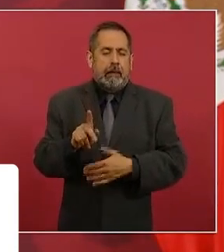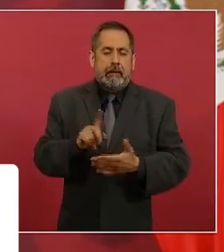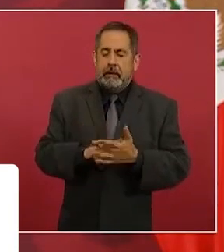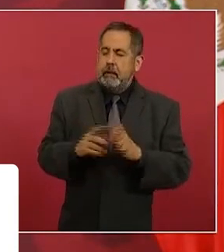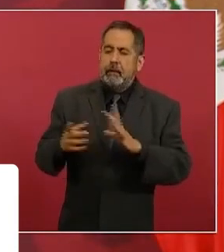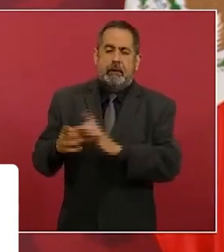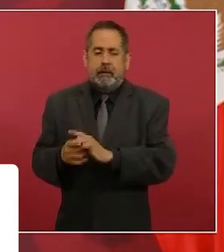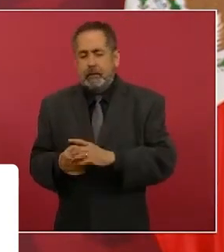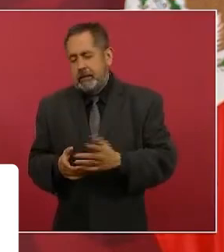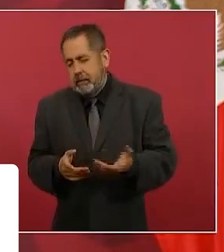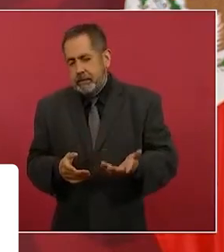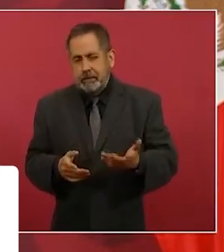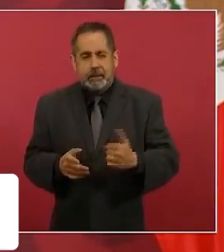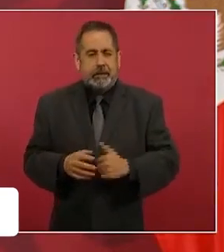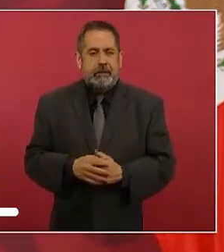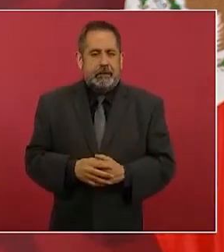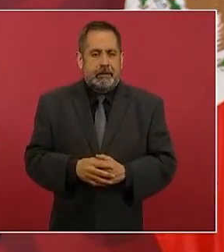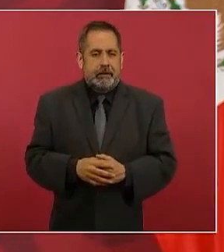y